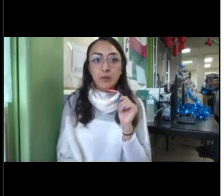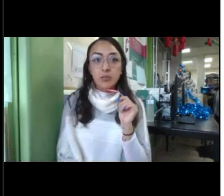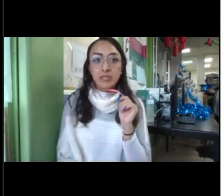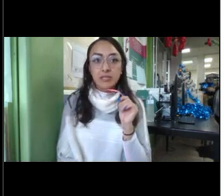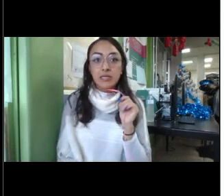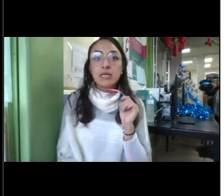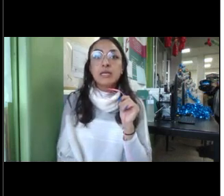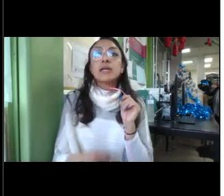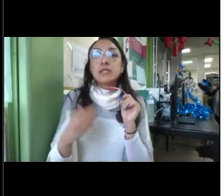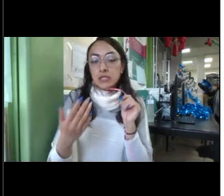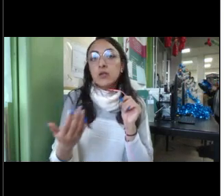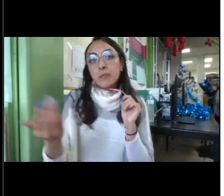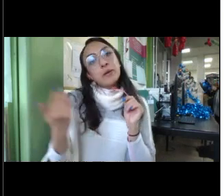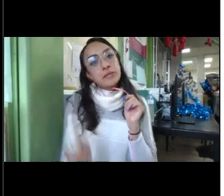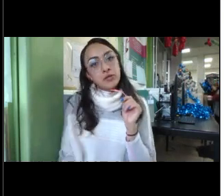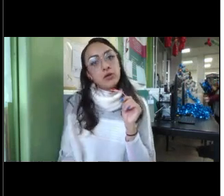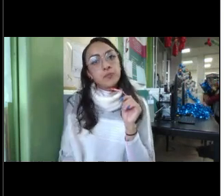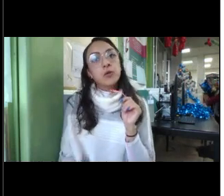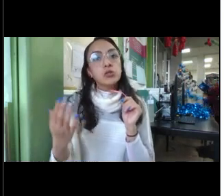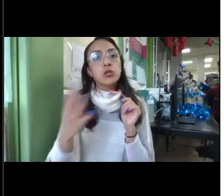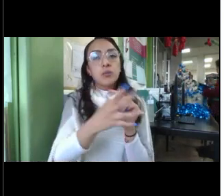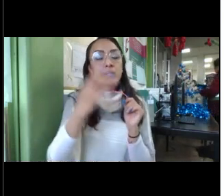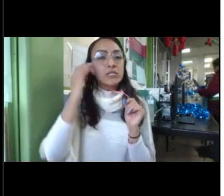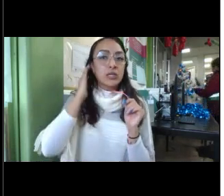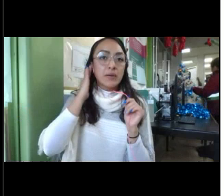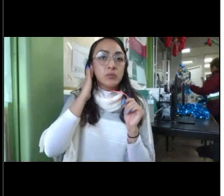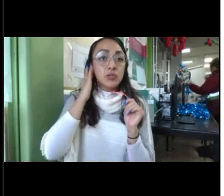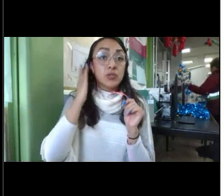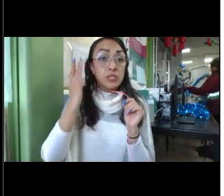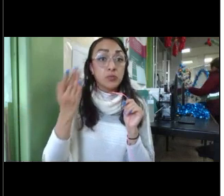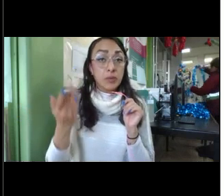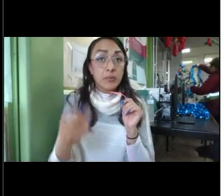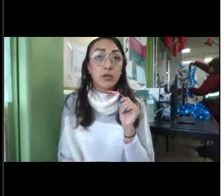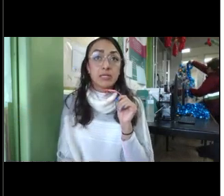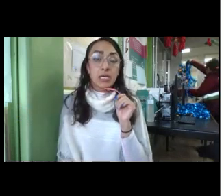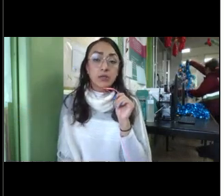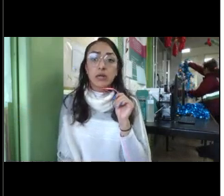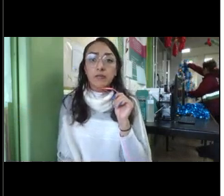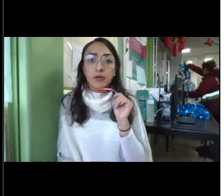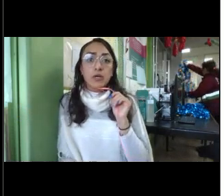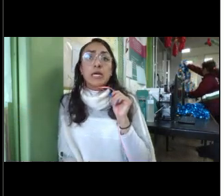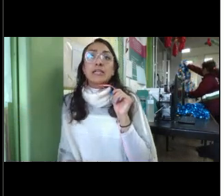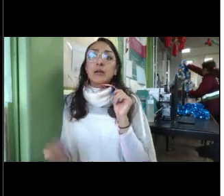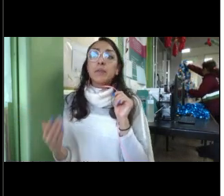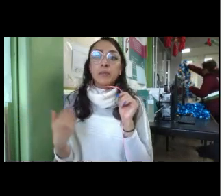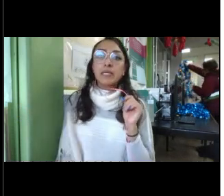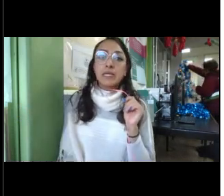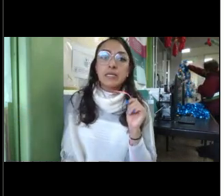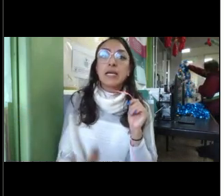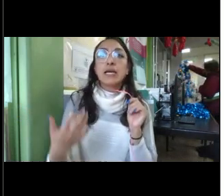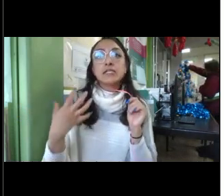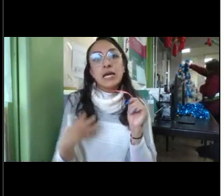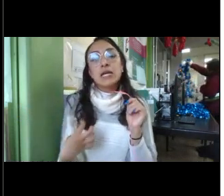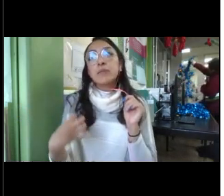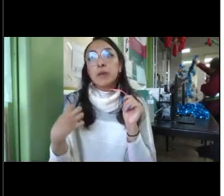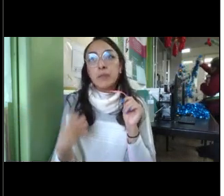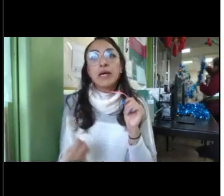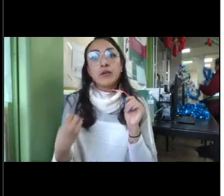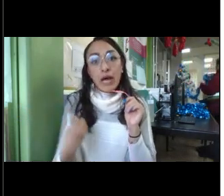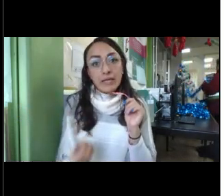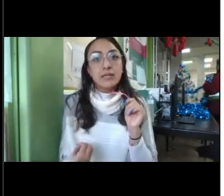aquí, ¿qué vamos a hacer? Sino de prevención, justo como mencionaban muchos en su primer comentario en el foro, de prevenir, de